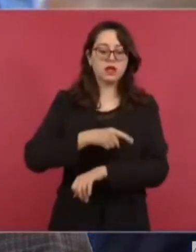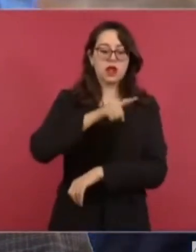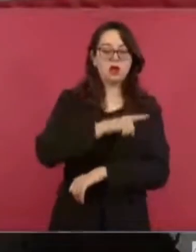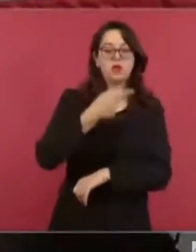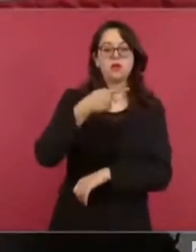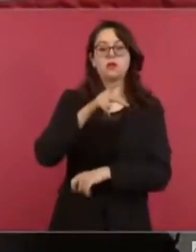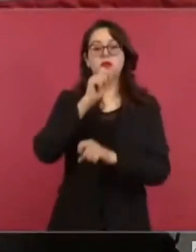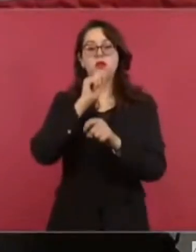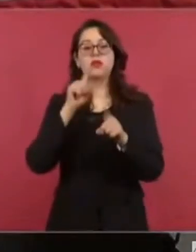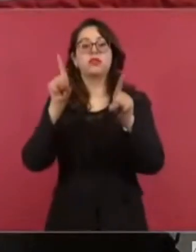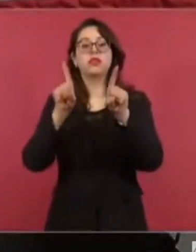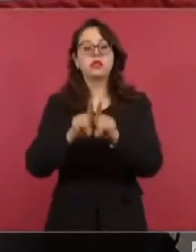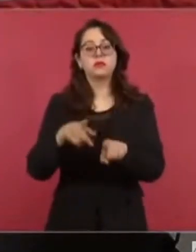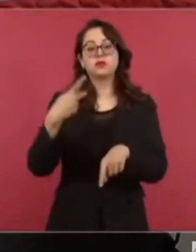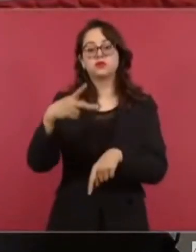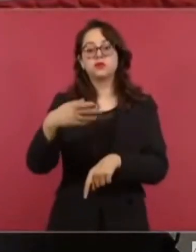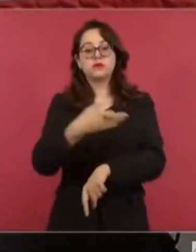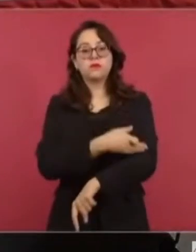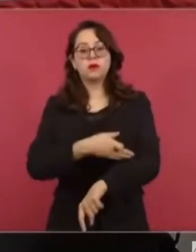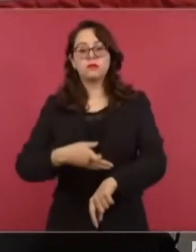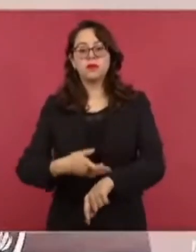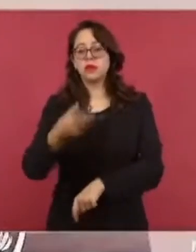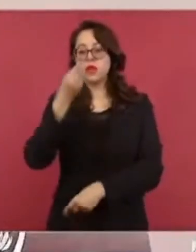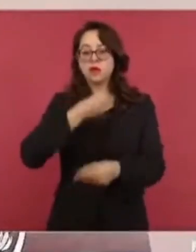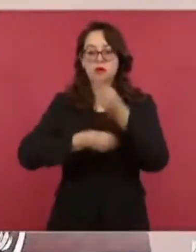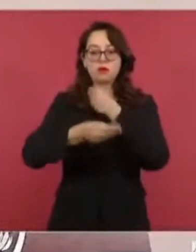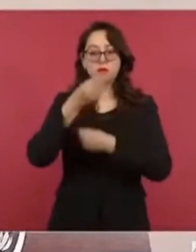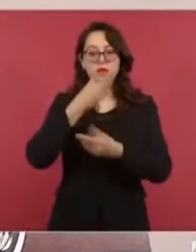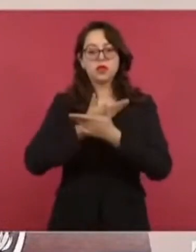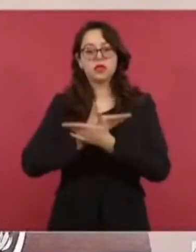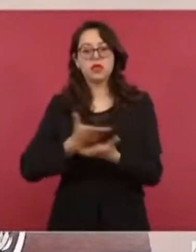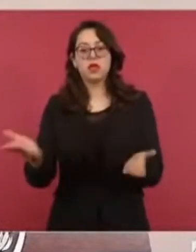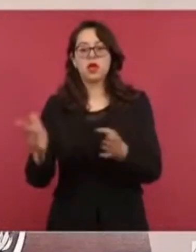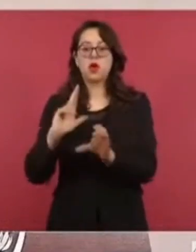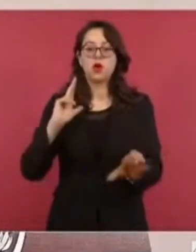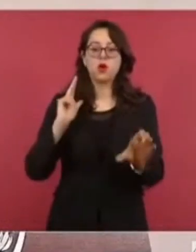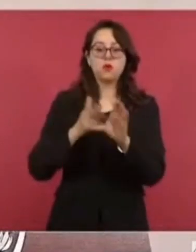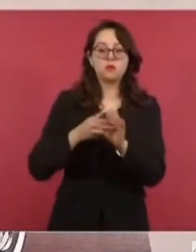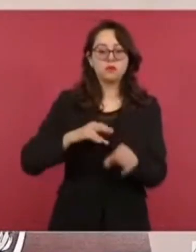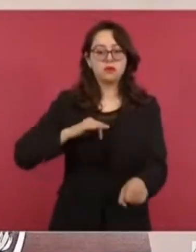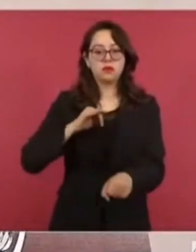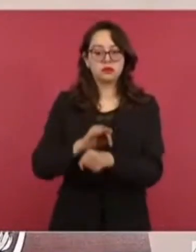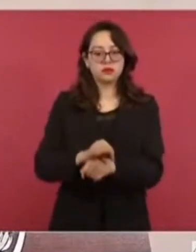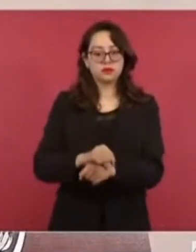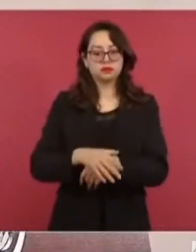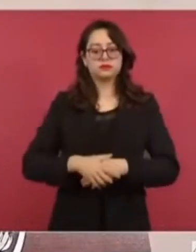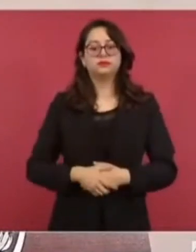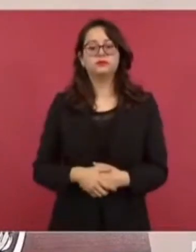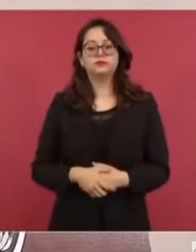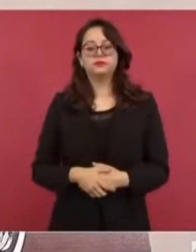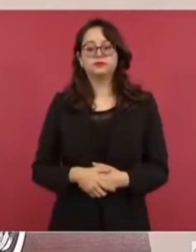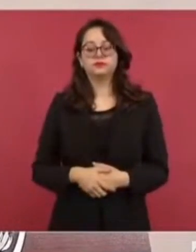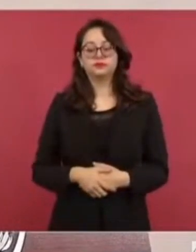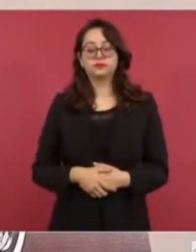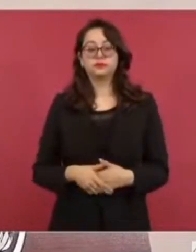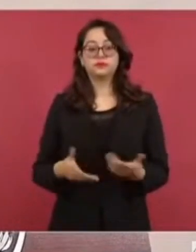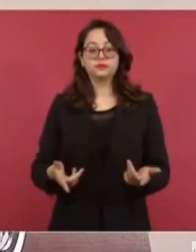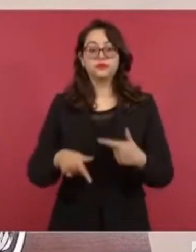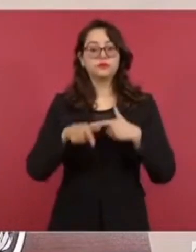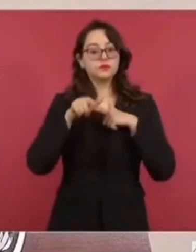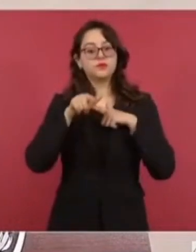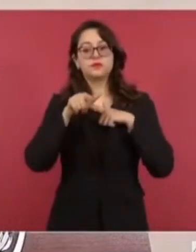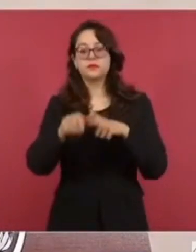a 356 familias de estos pacientes. No hemos dejado a un lado el control de vectores. De hecho,